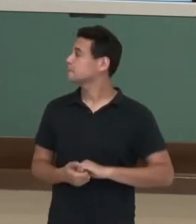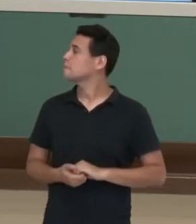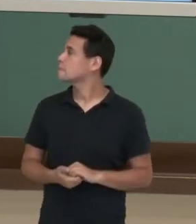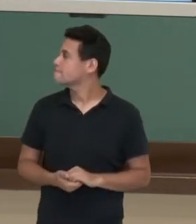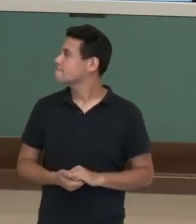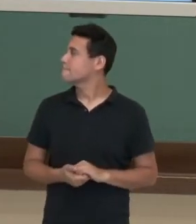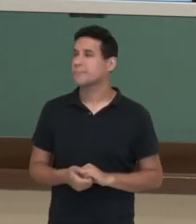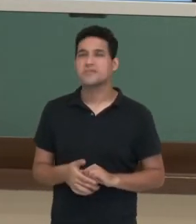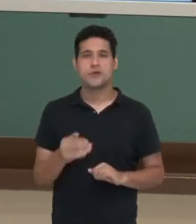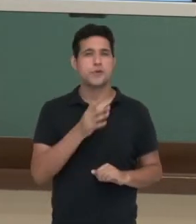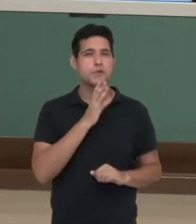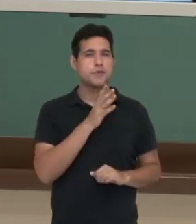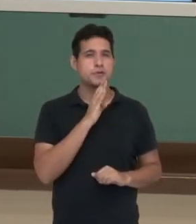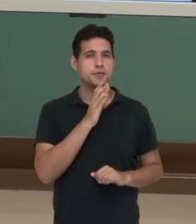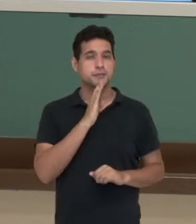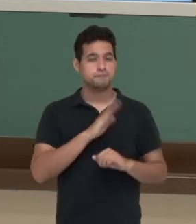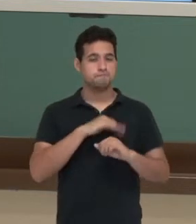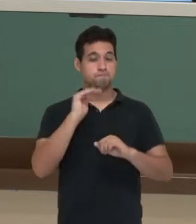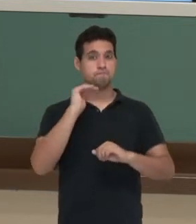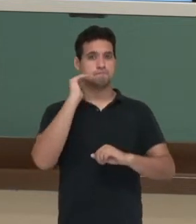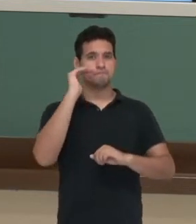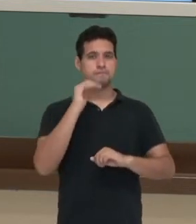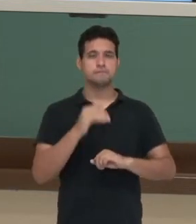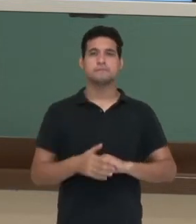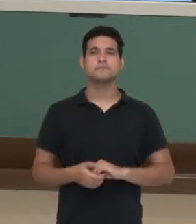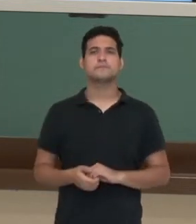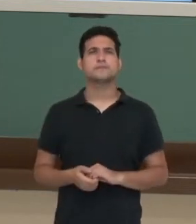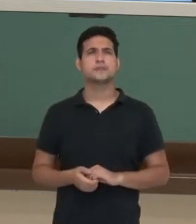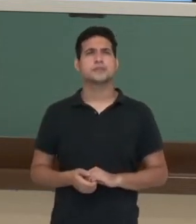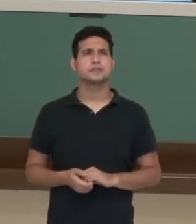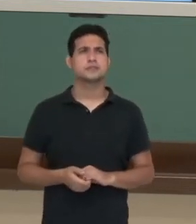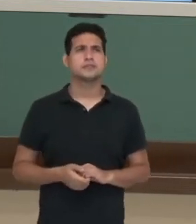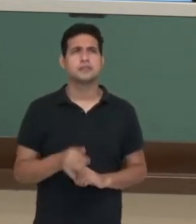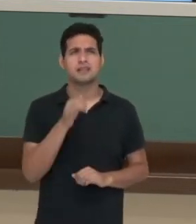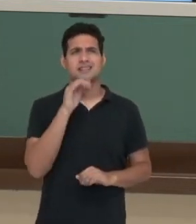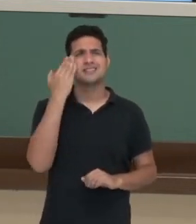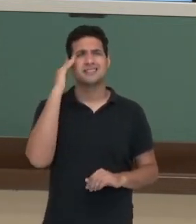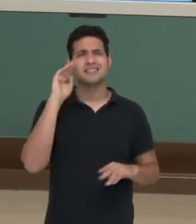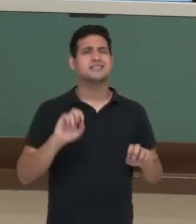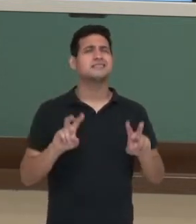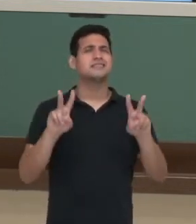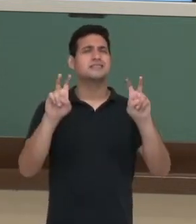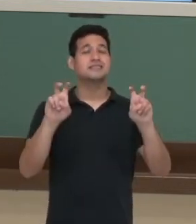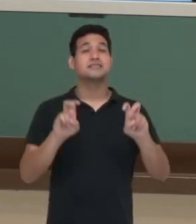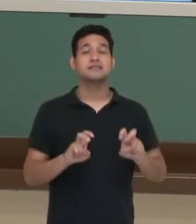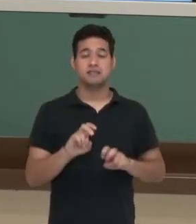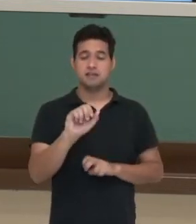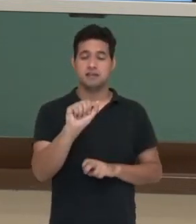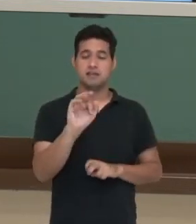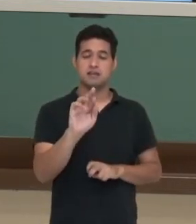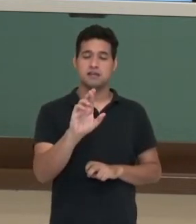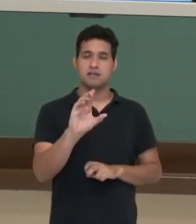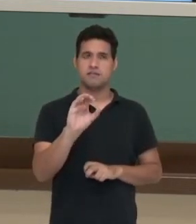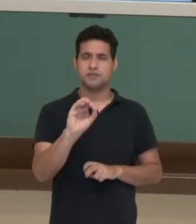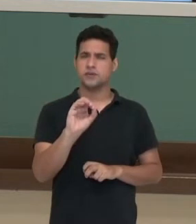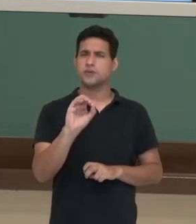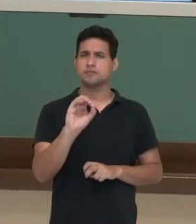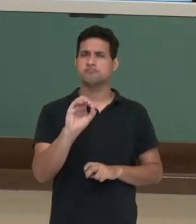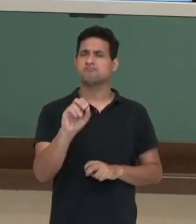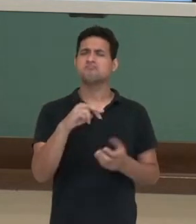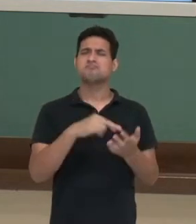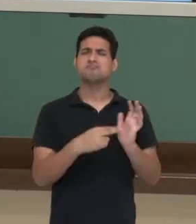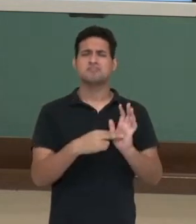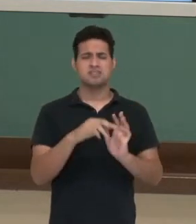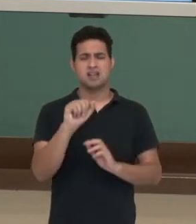chicas? Vamos a conocer un poco más. ¿Qué se entiende por afrodescendiente? Entonces nosotros